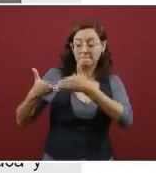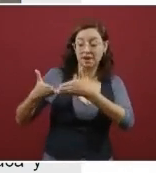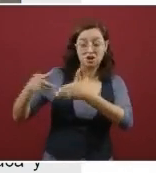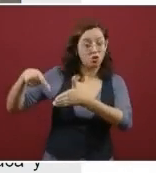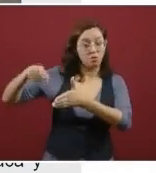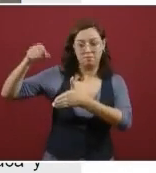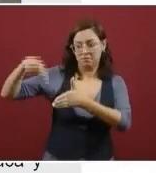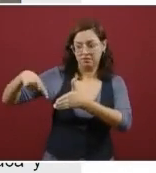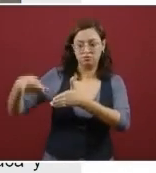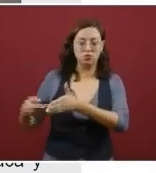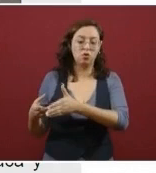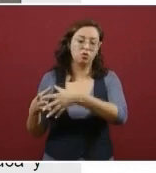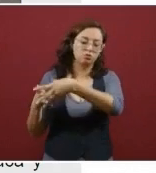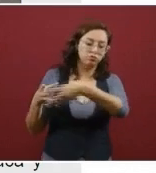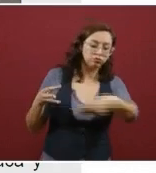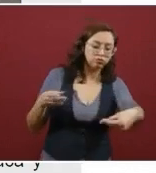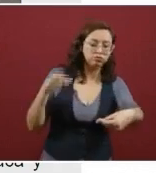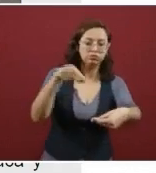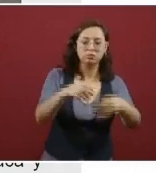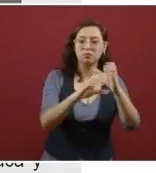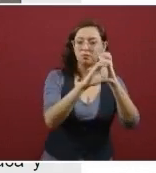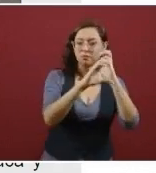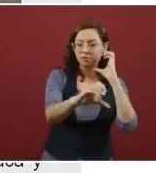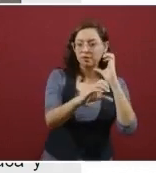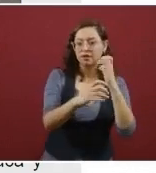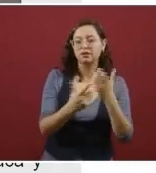1.580 millones de barriles.